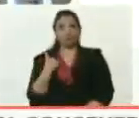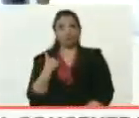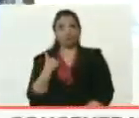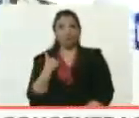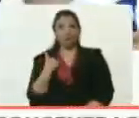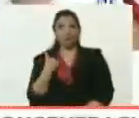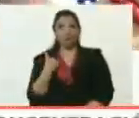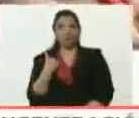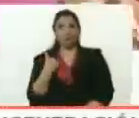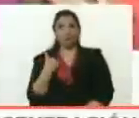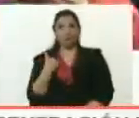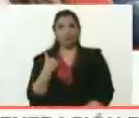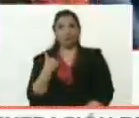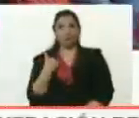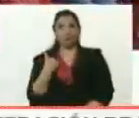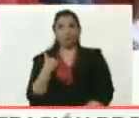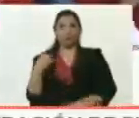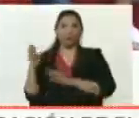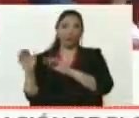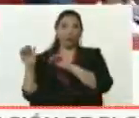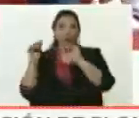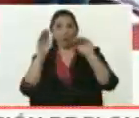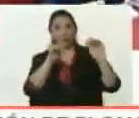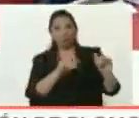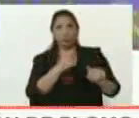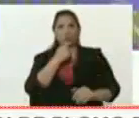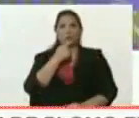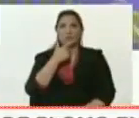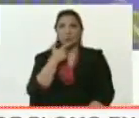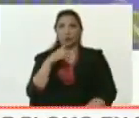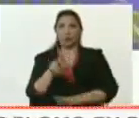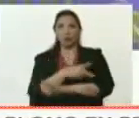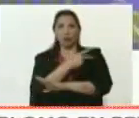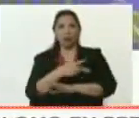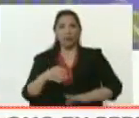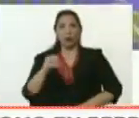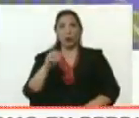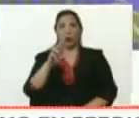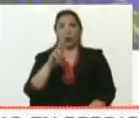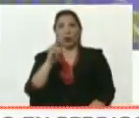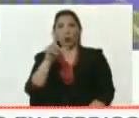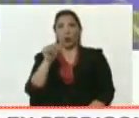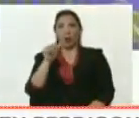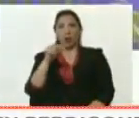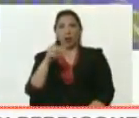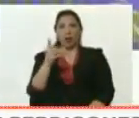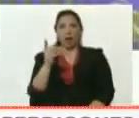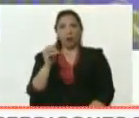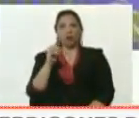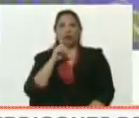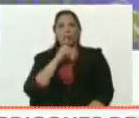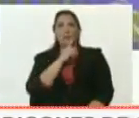despedirme de ustedes con un hermoso poema de Orlando Araujo llamado El caballo de Bolívar.